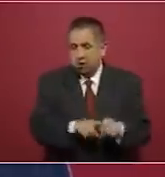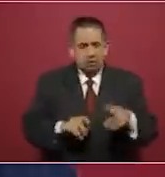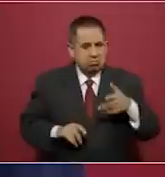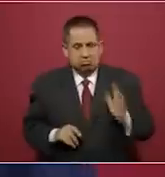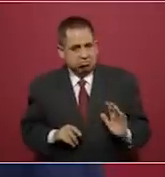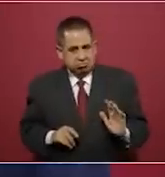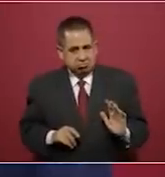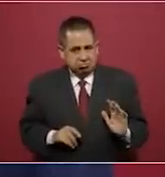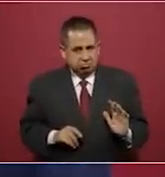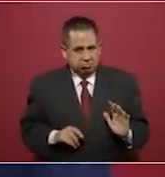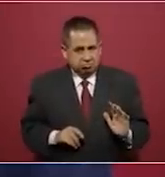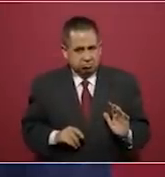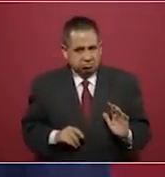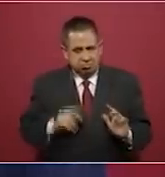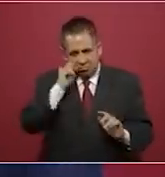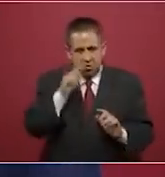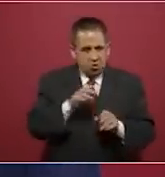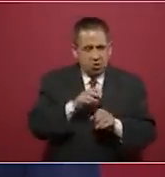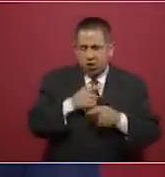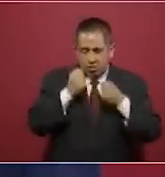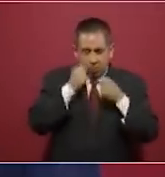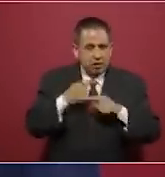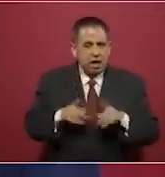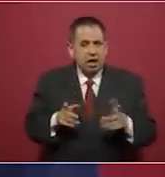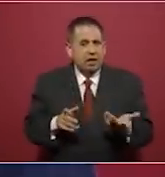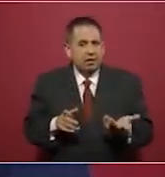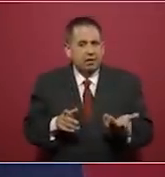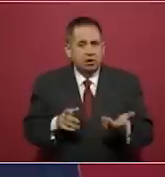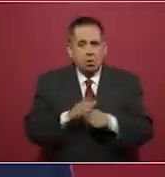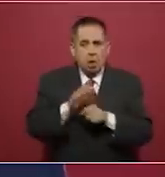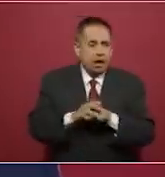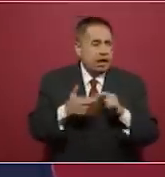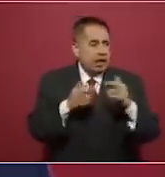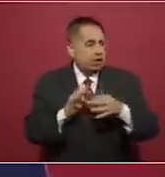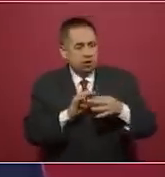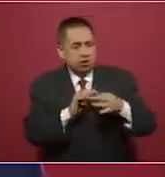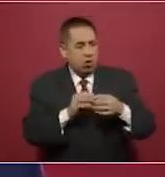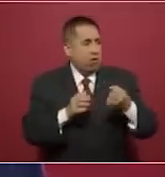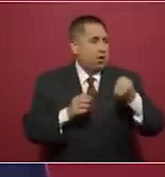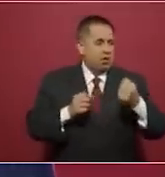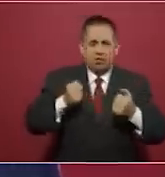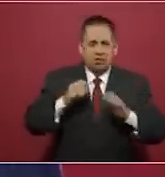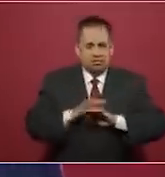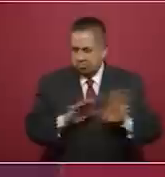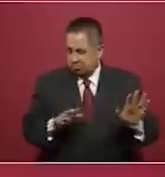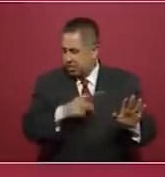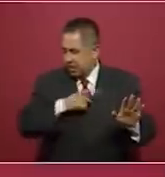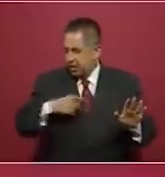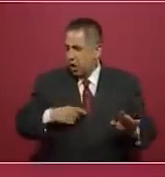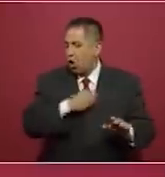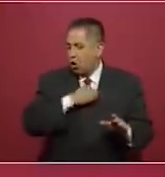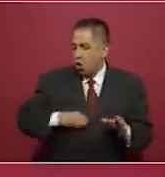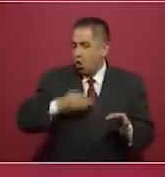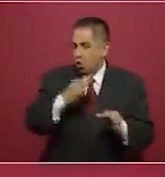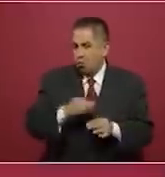independientemente de cuál sea la correlación de fuerza que exista en el congreso